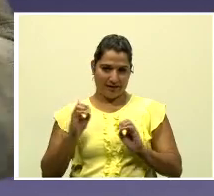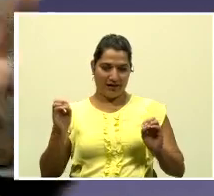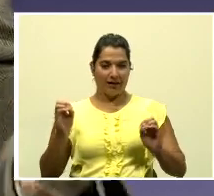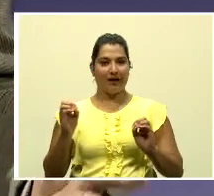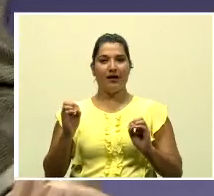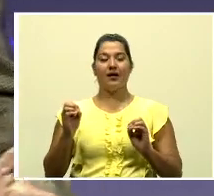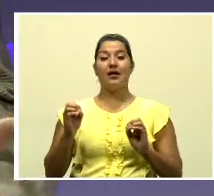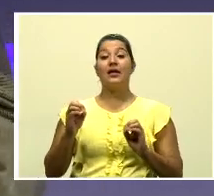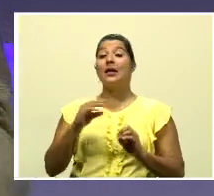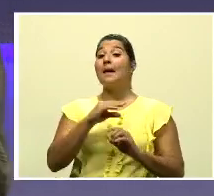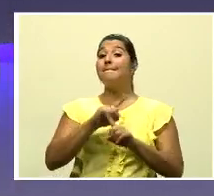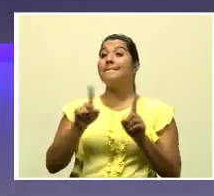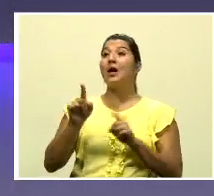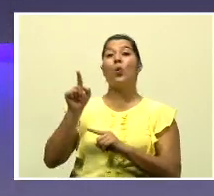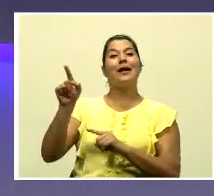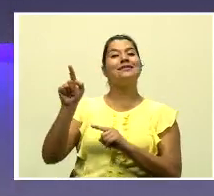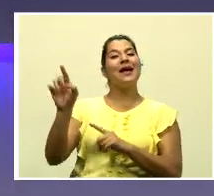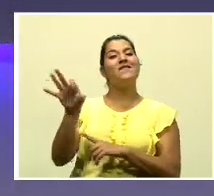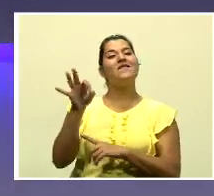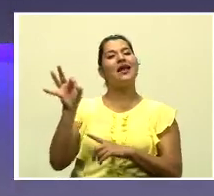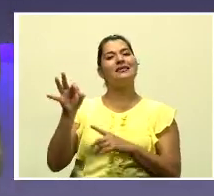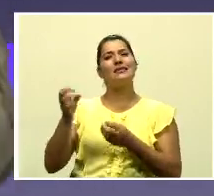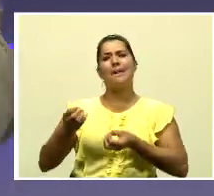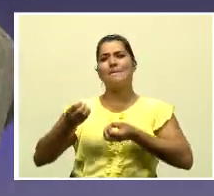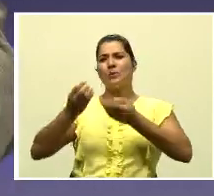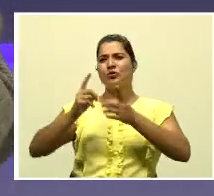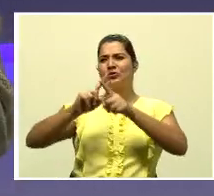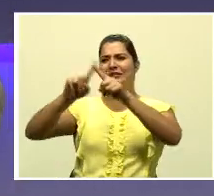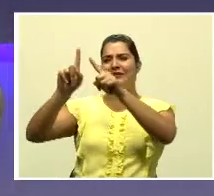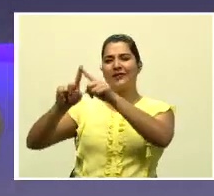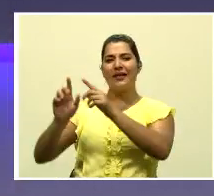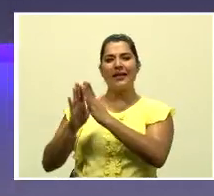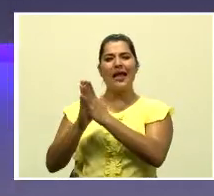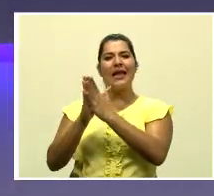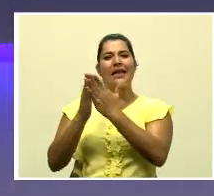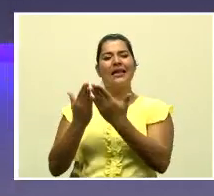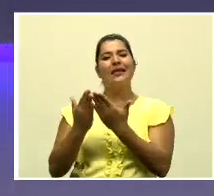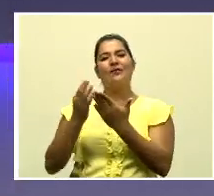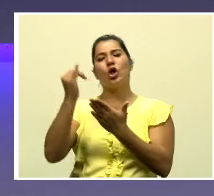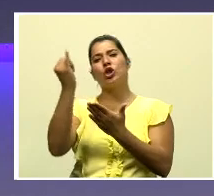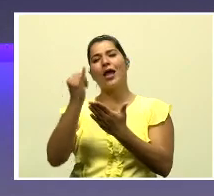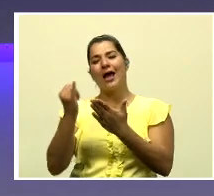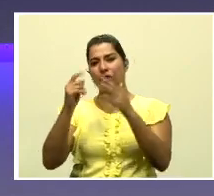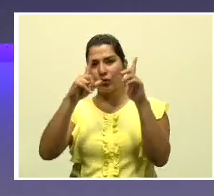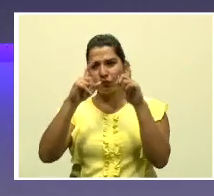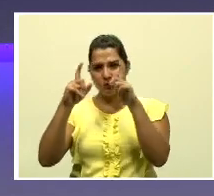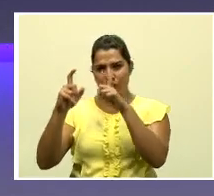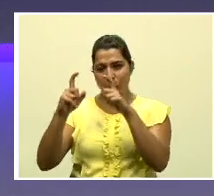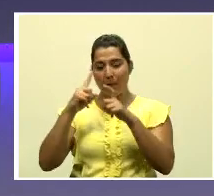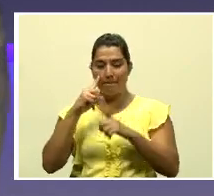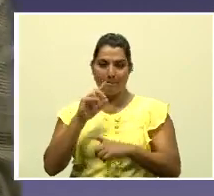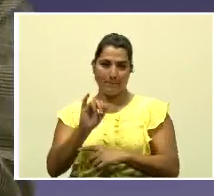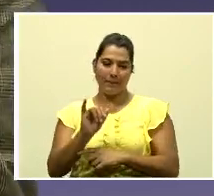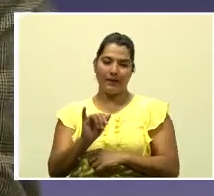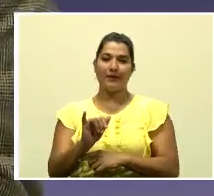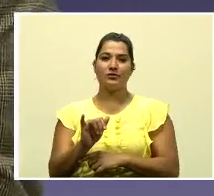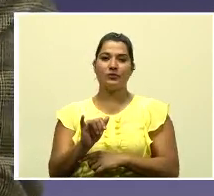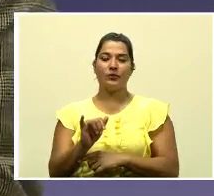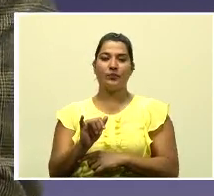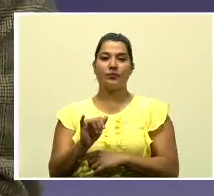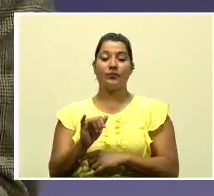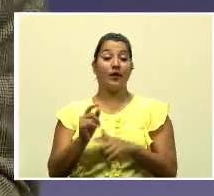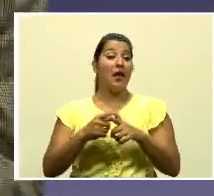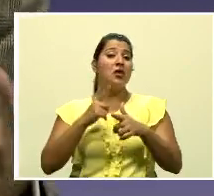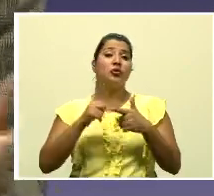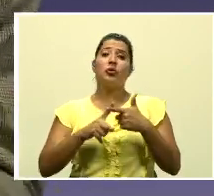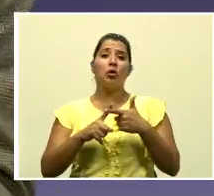hay muchísima variedad, hay libros de arte fotográfico editados para eso, ¿no? Y